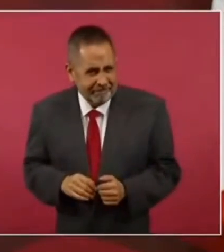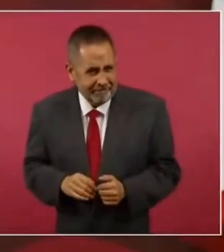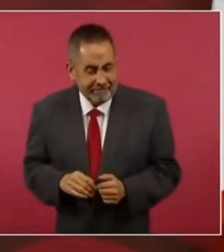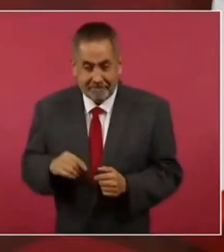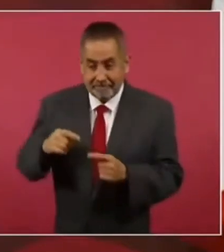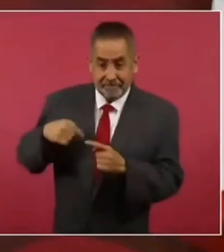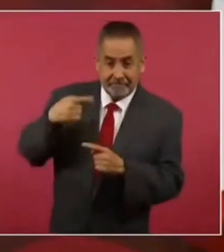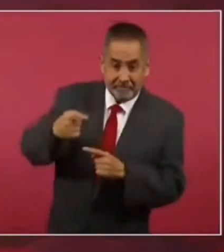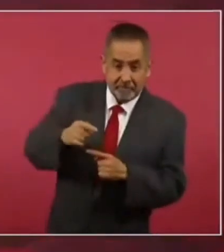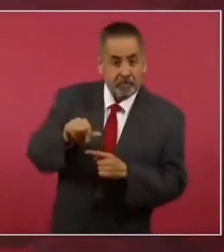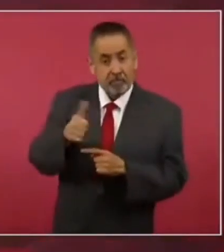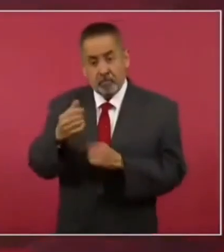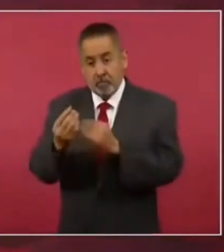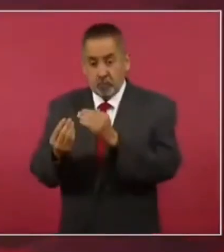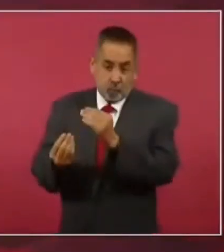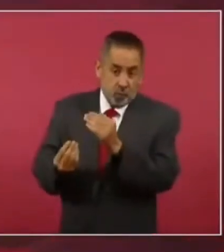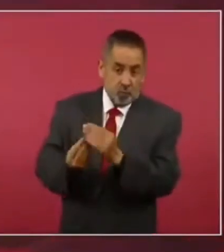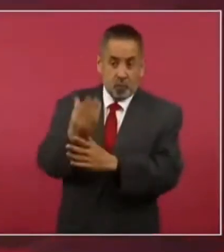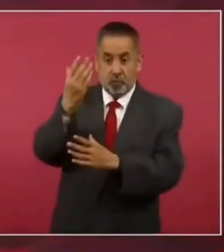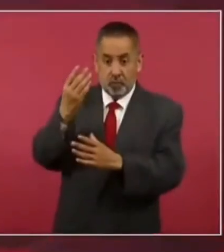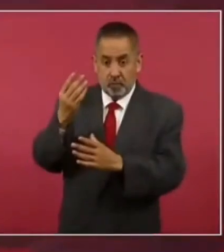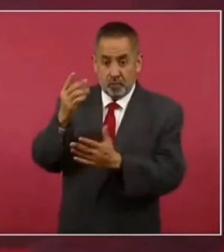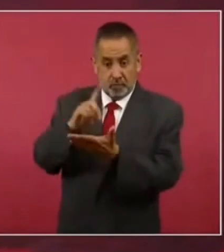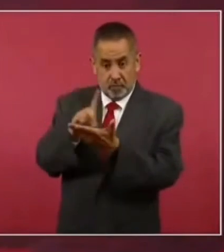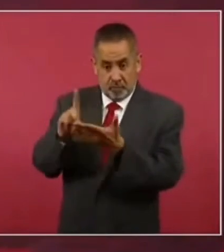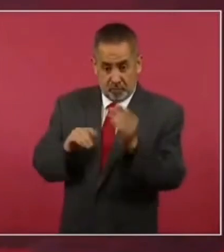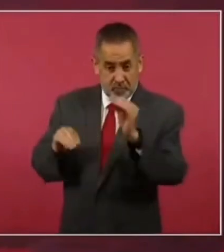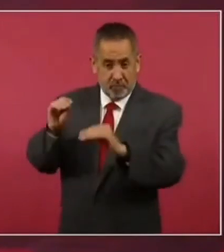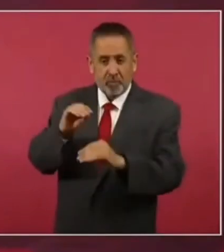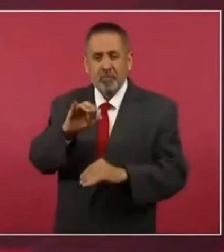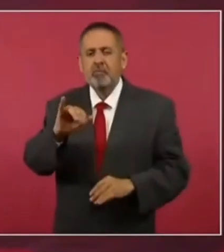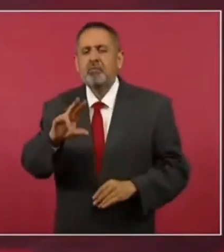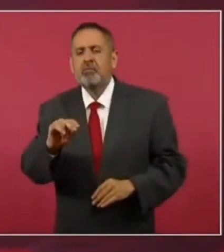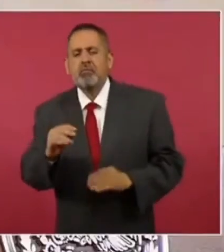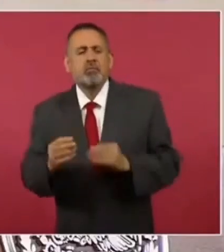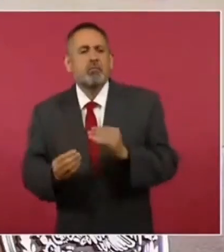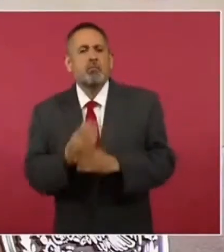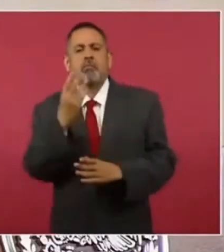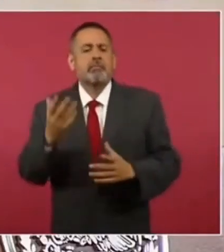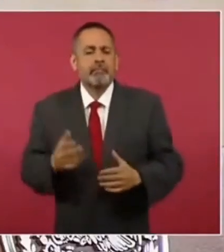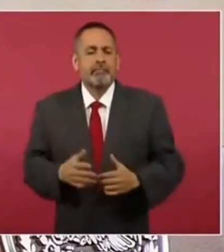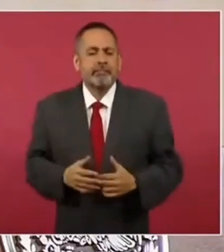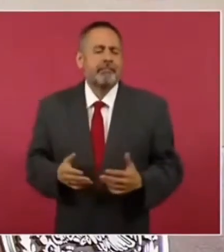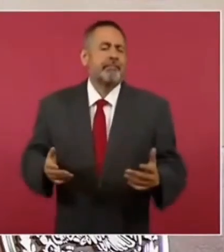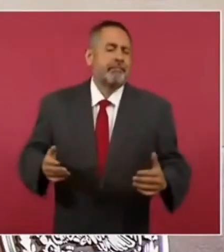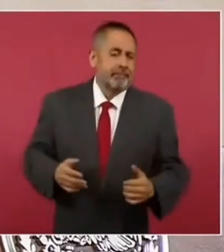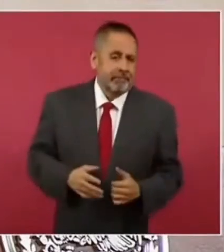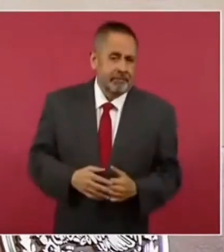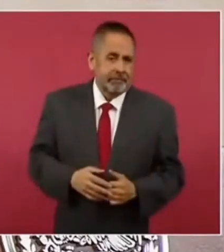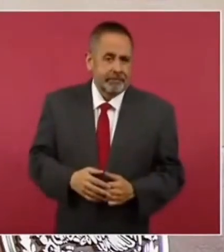qué no pueden quedar otra droga si tienen